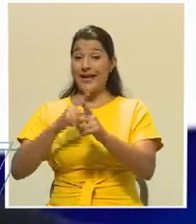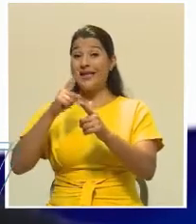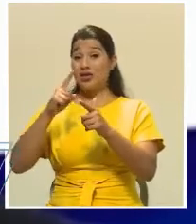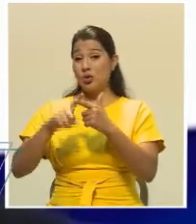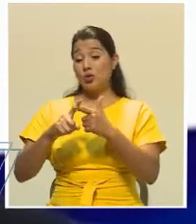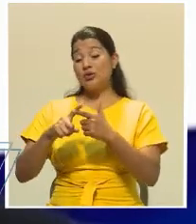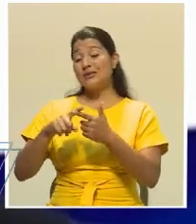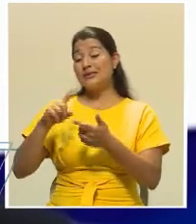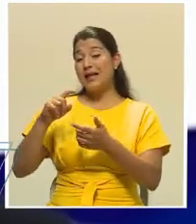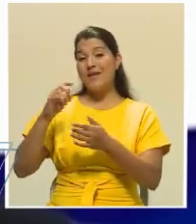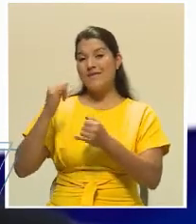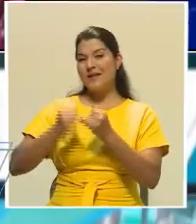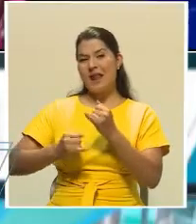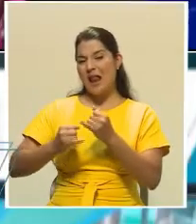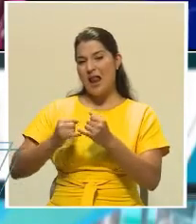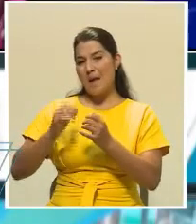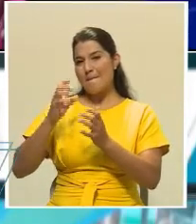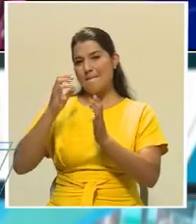en una suma menor.